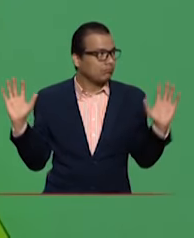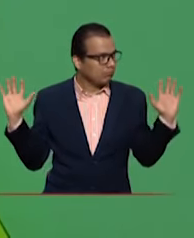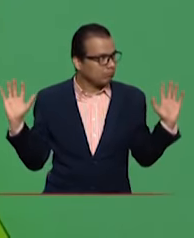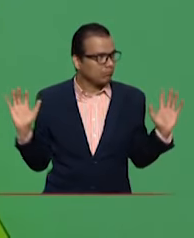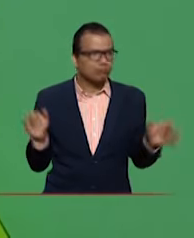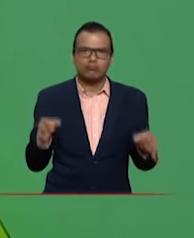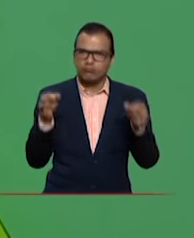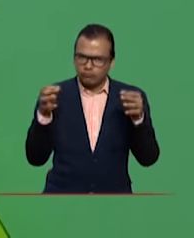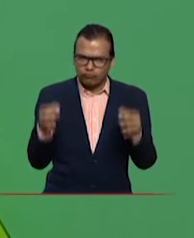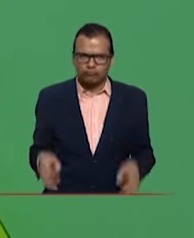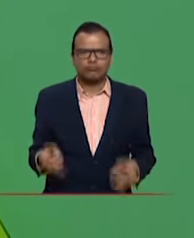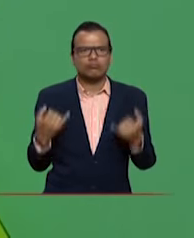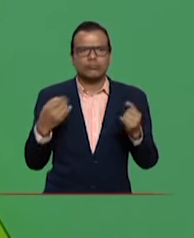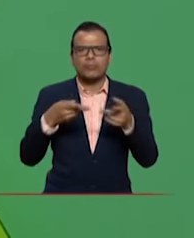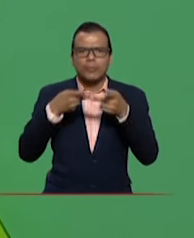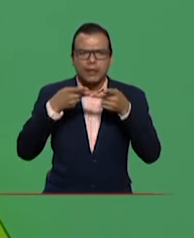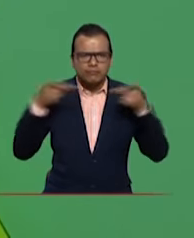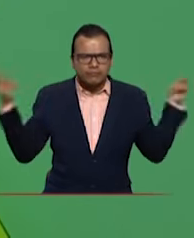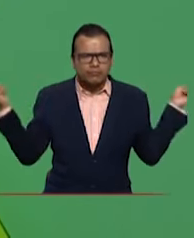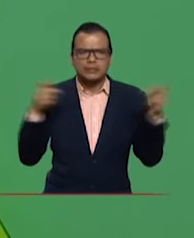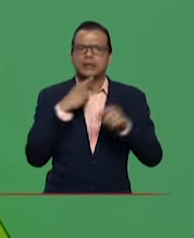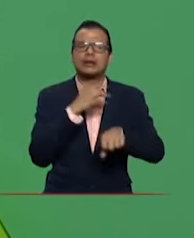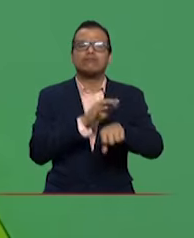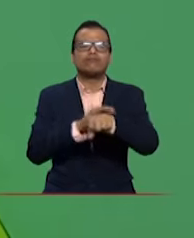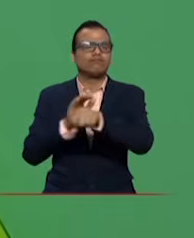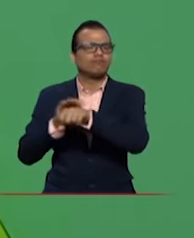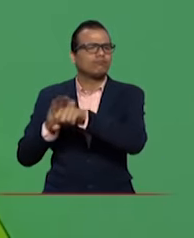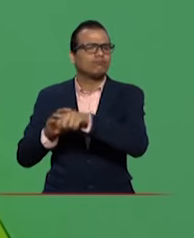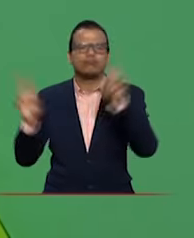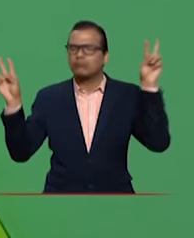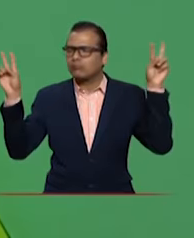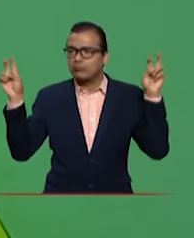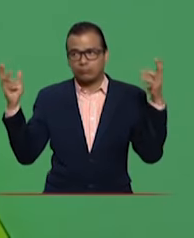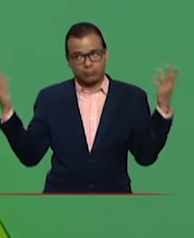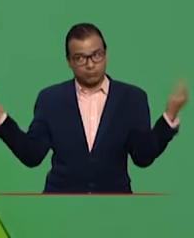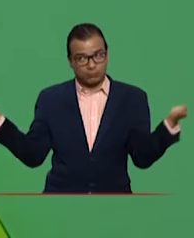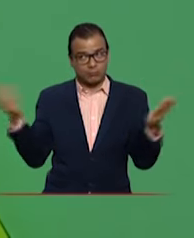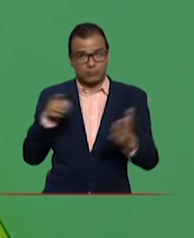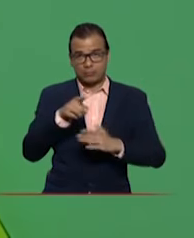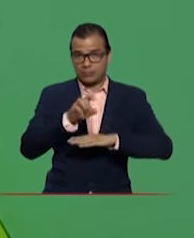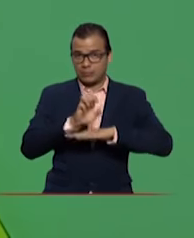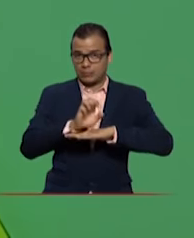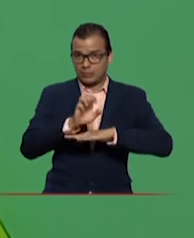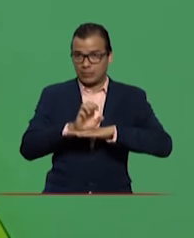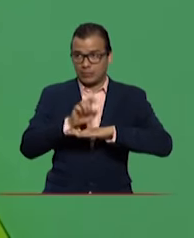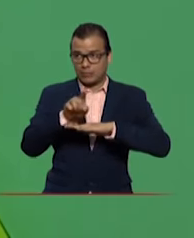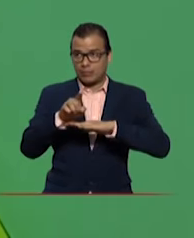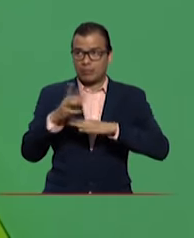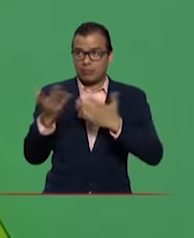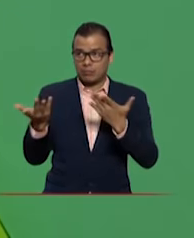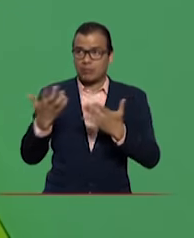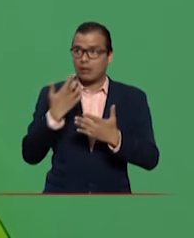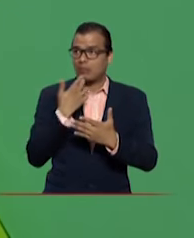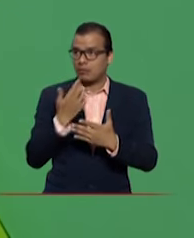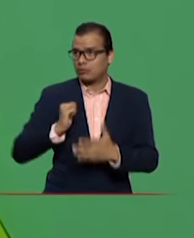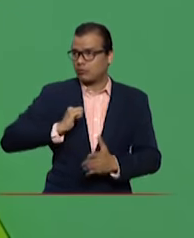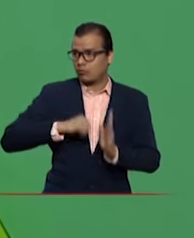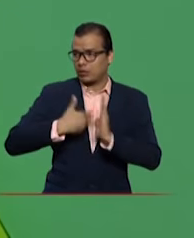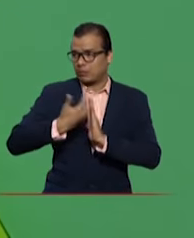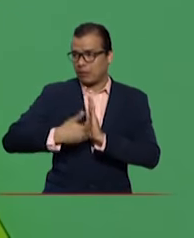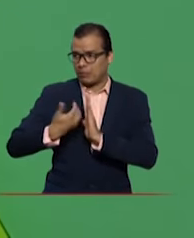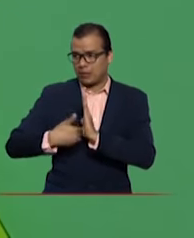se ha difundido de forma correcta frente a la no obtención de permisos, no hay nada legal, por lo